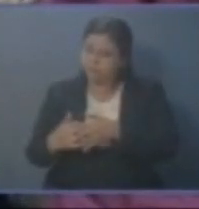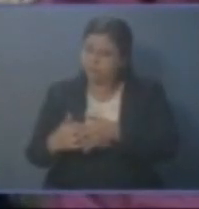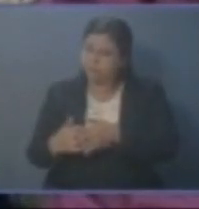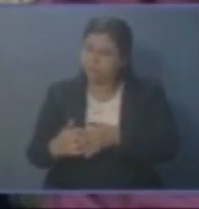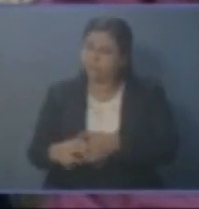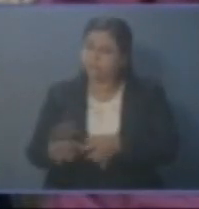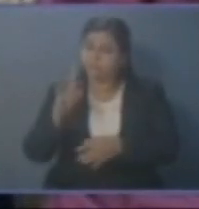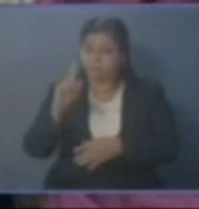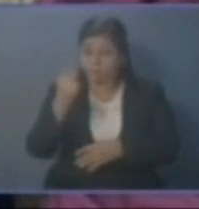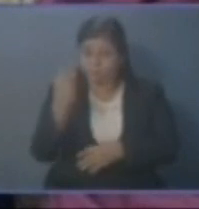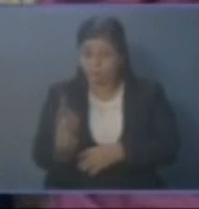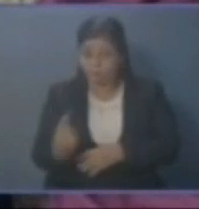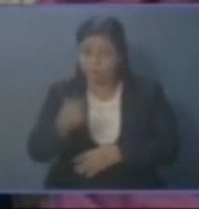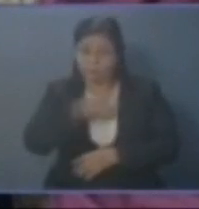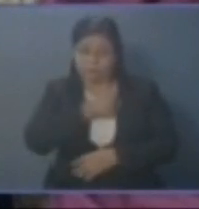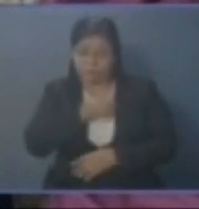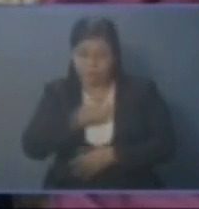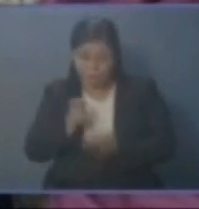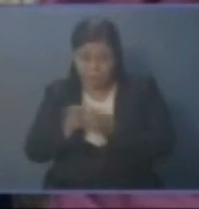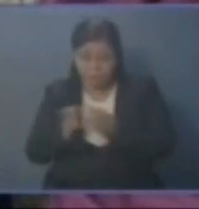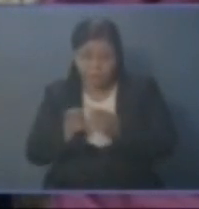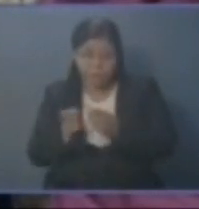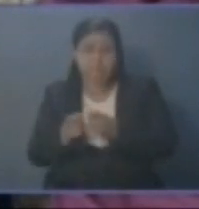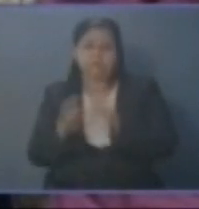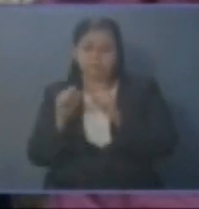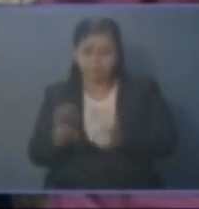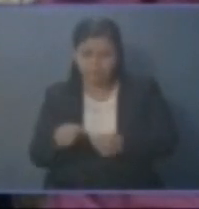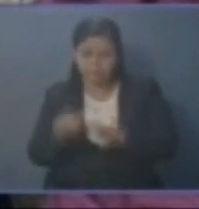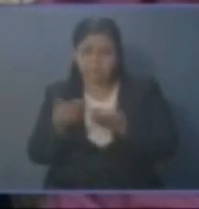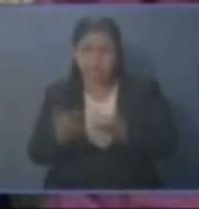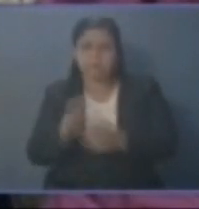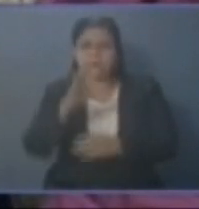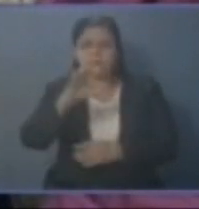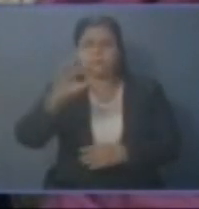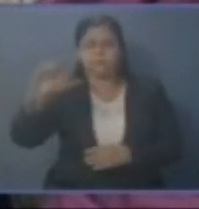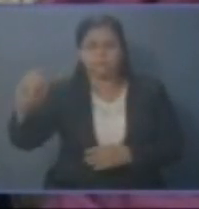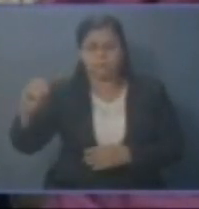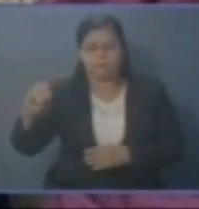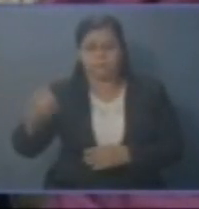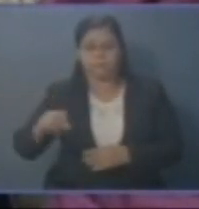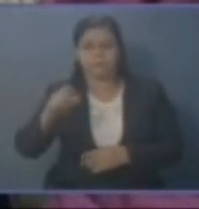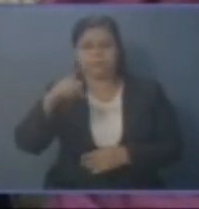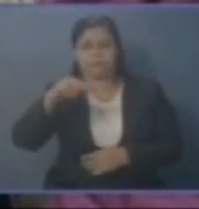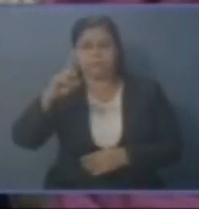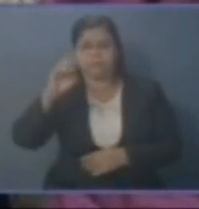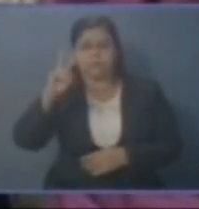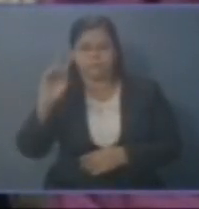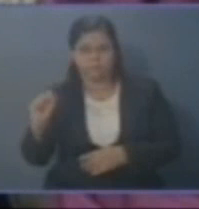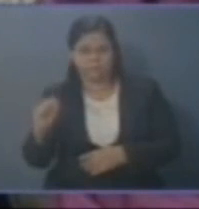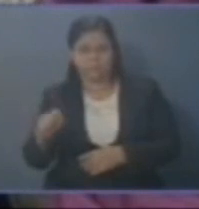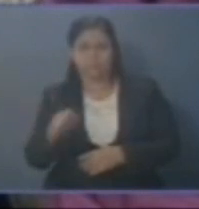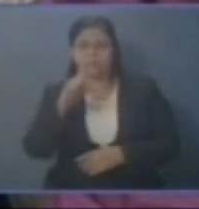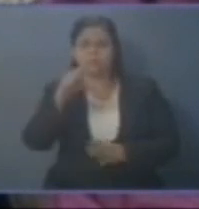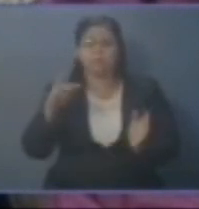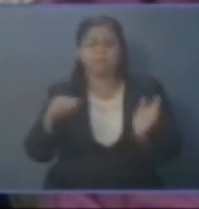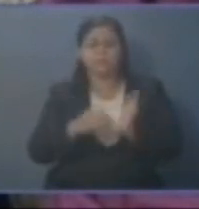con un operador puede generar 500 pruebas por turno, 1.000